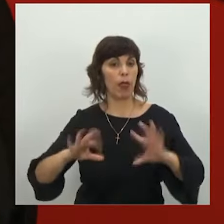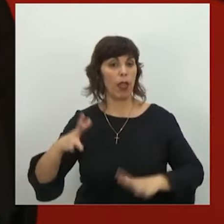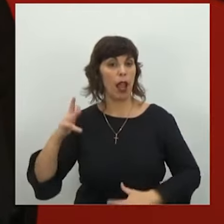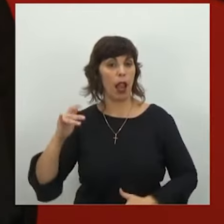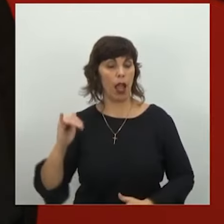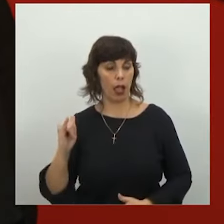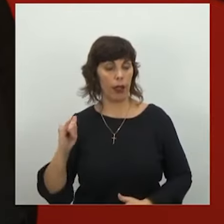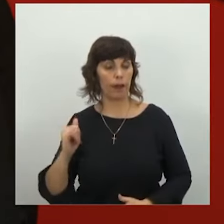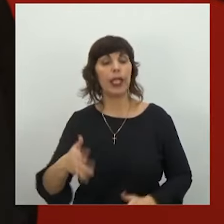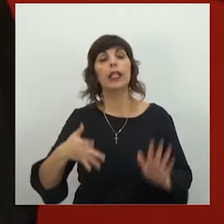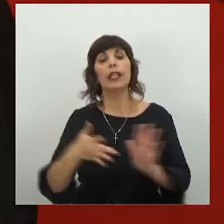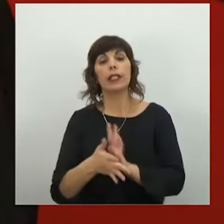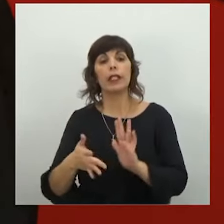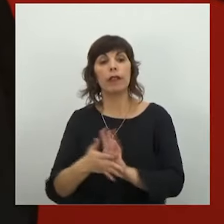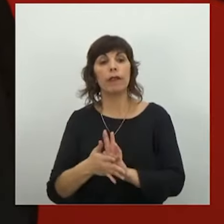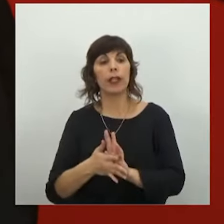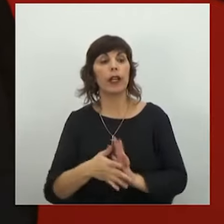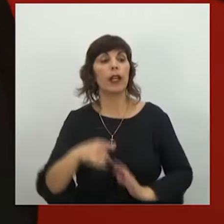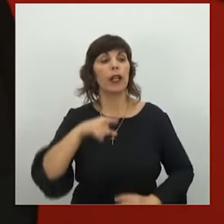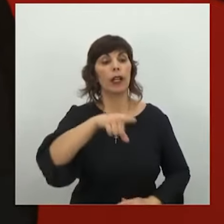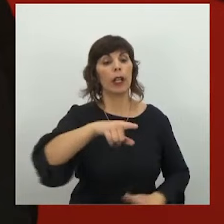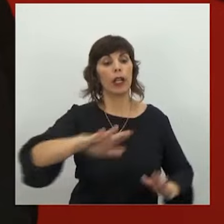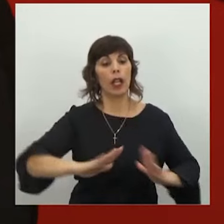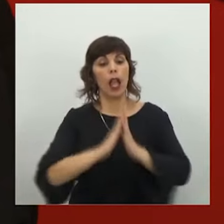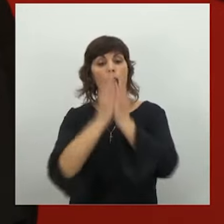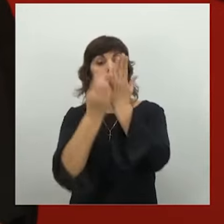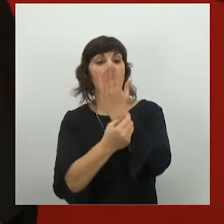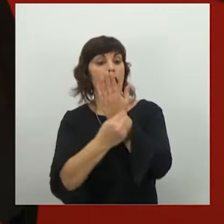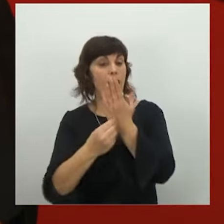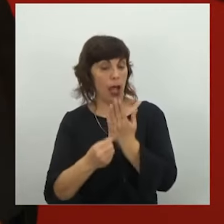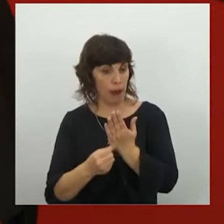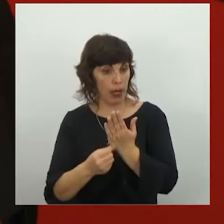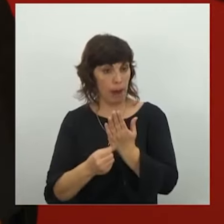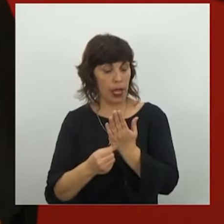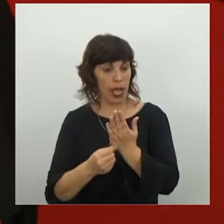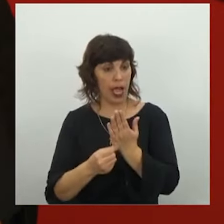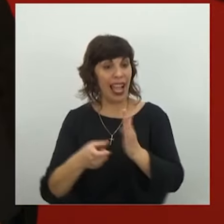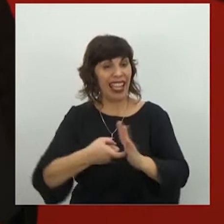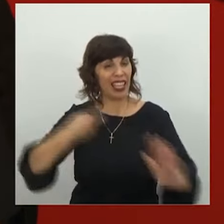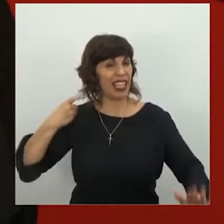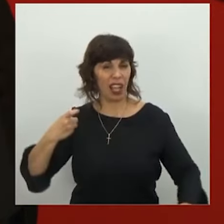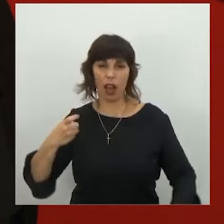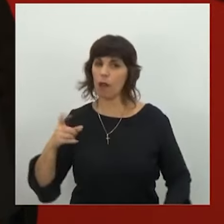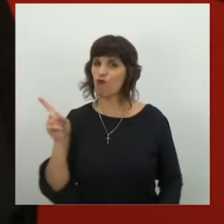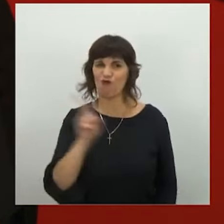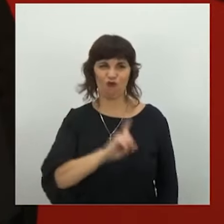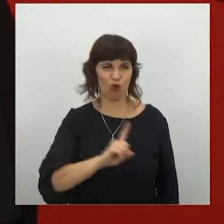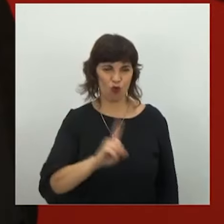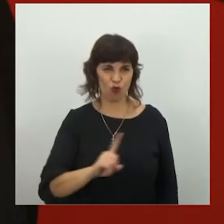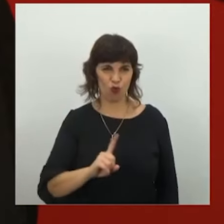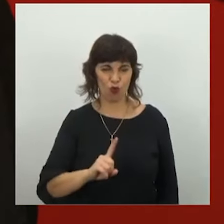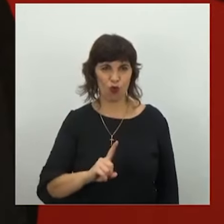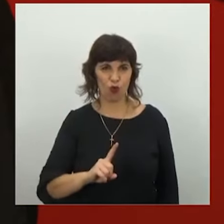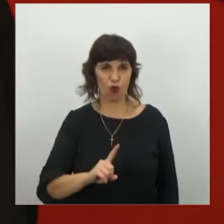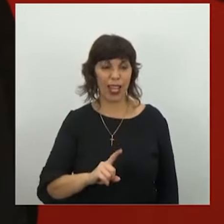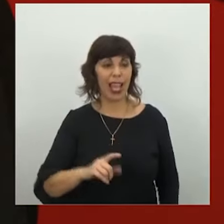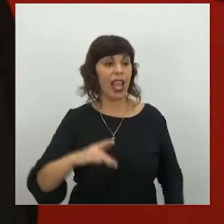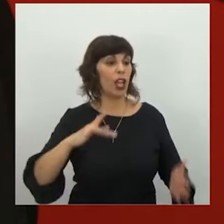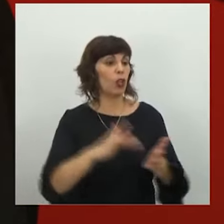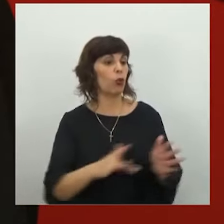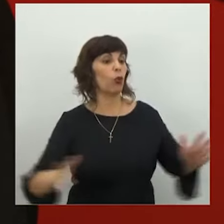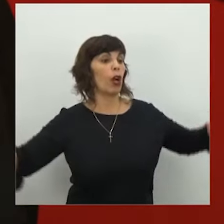de Dios. O como dijo Moisés en la última noche en Egipto, no podéis dejar nada